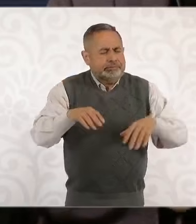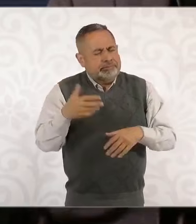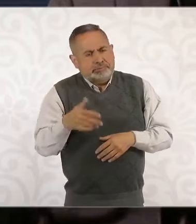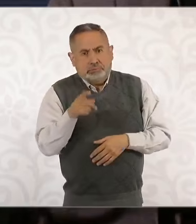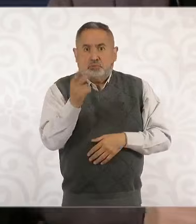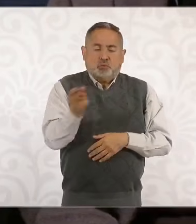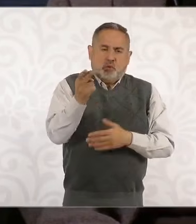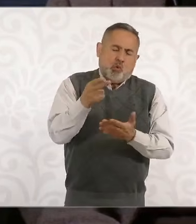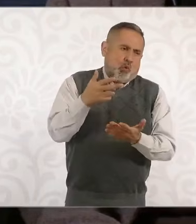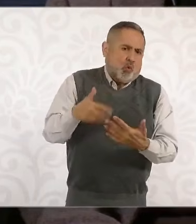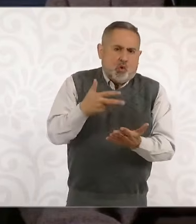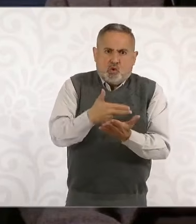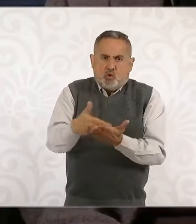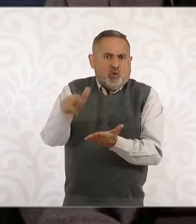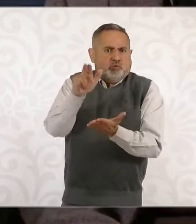podemos decir,